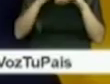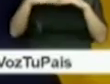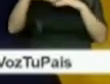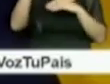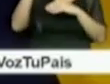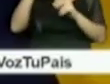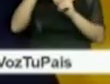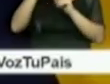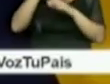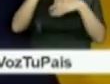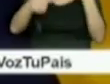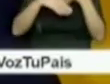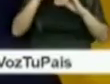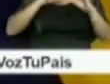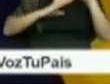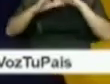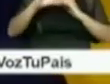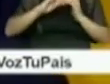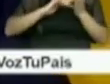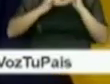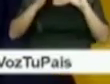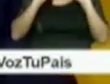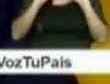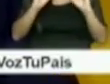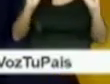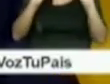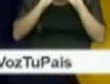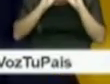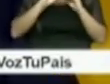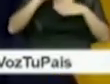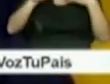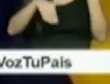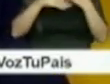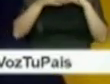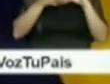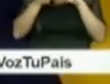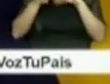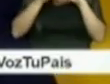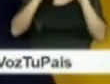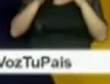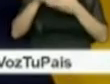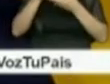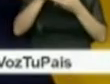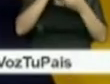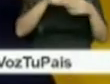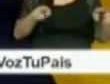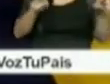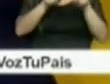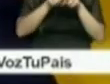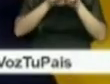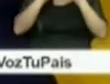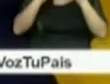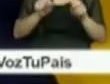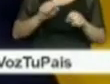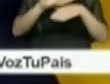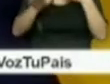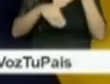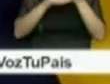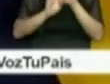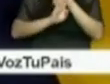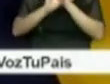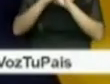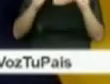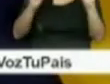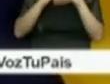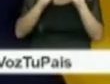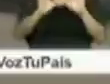adelantos científico-tecnológicos para que la cooperación de beneficio recíproco bilateral pueda desarrollarse a un